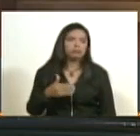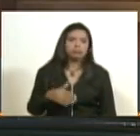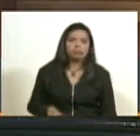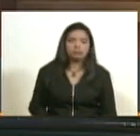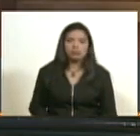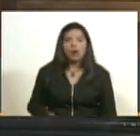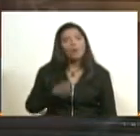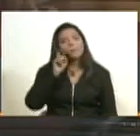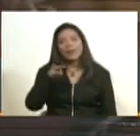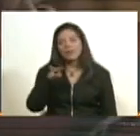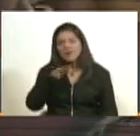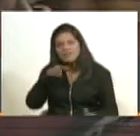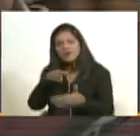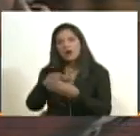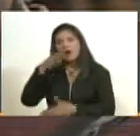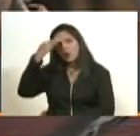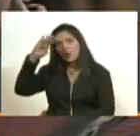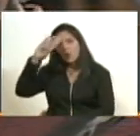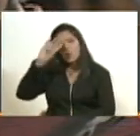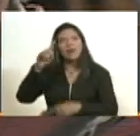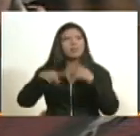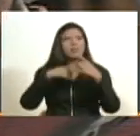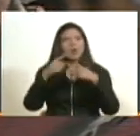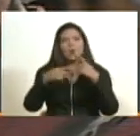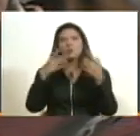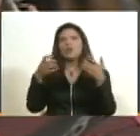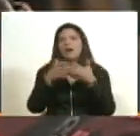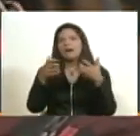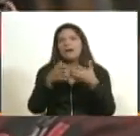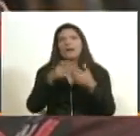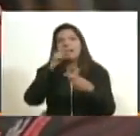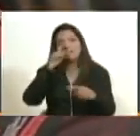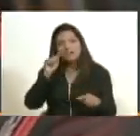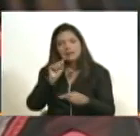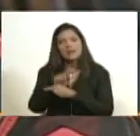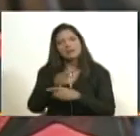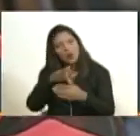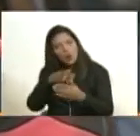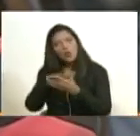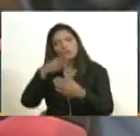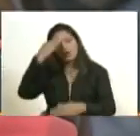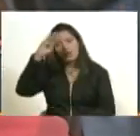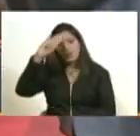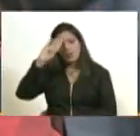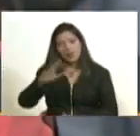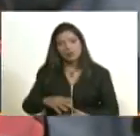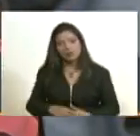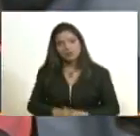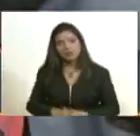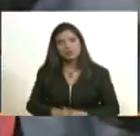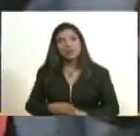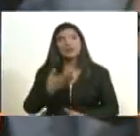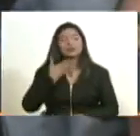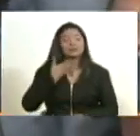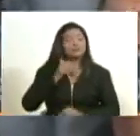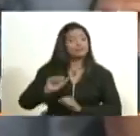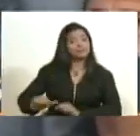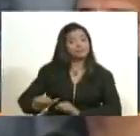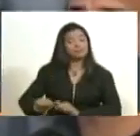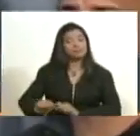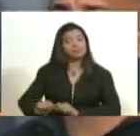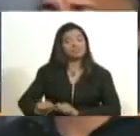la agresión a Cuba y el discurso de la Guerra Fría y las amenazas contra Cuba, que rechazamos,